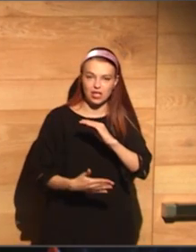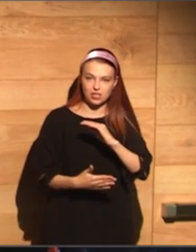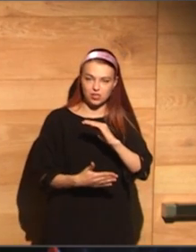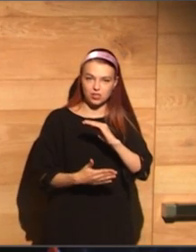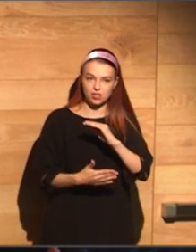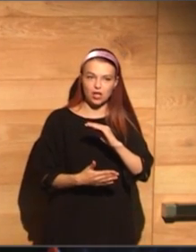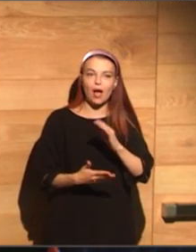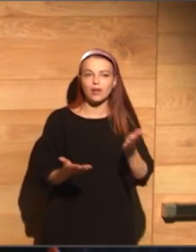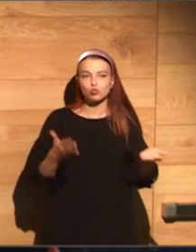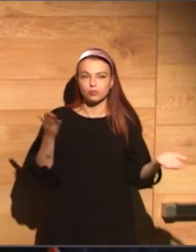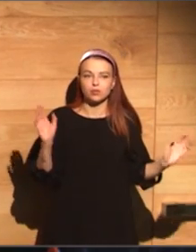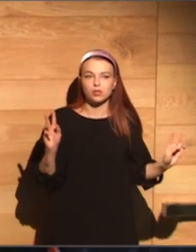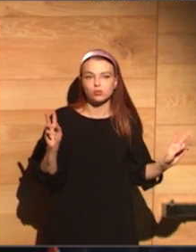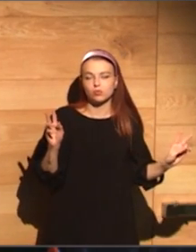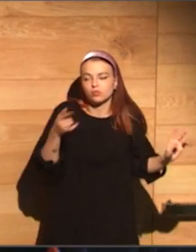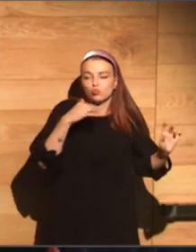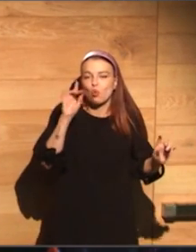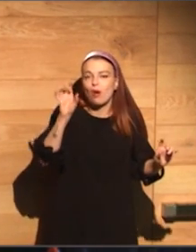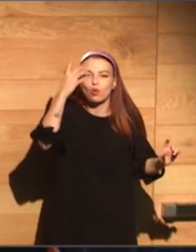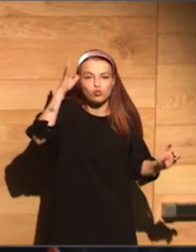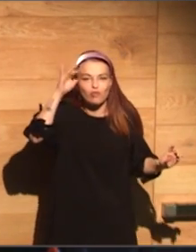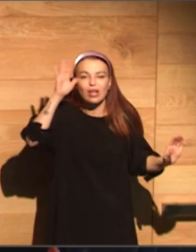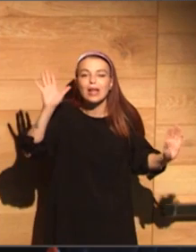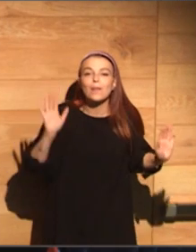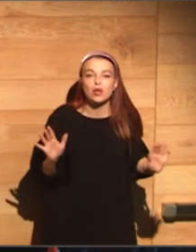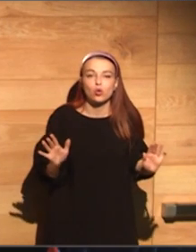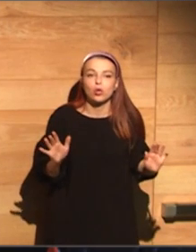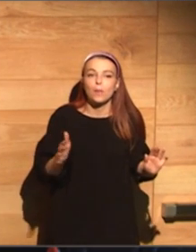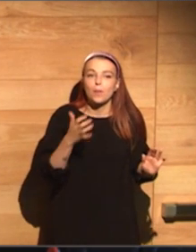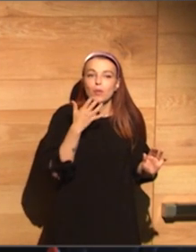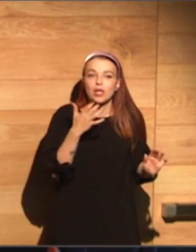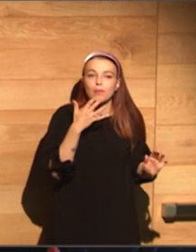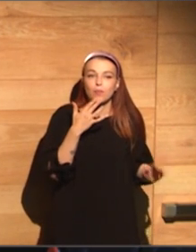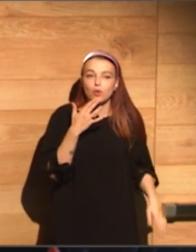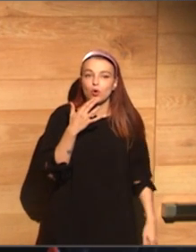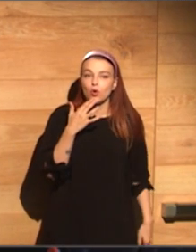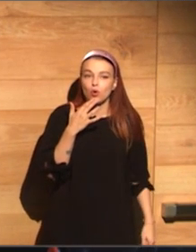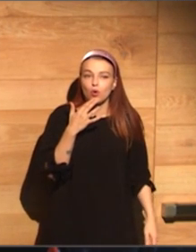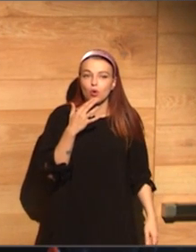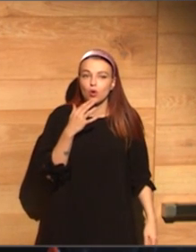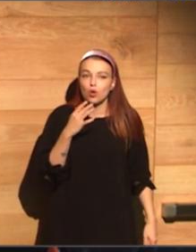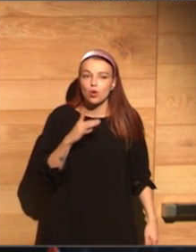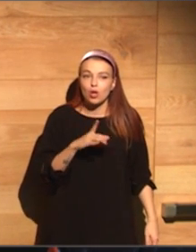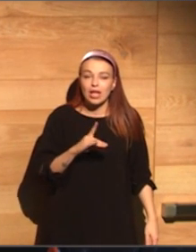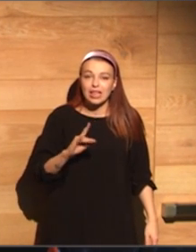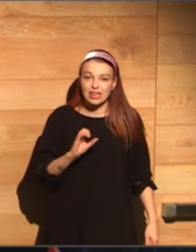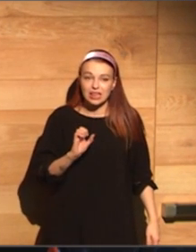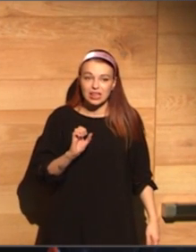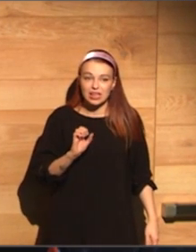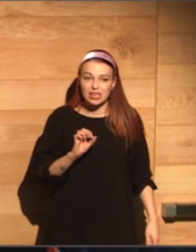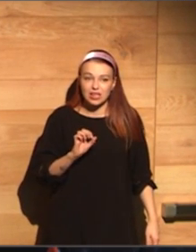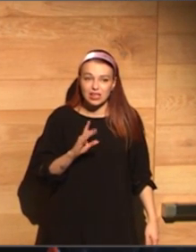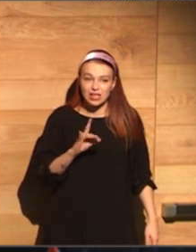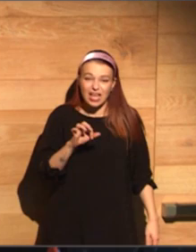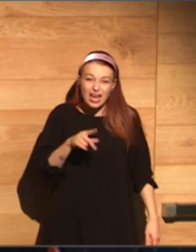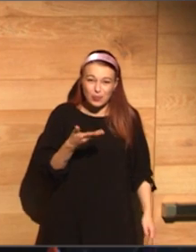Esto es una butada. Evidentemente esto es una ocurrencia. Claro. Pero, por ejemplo, cuando Buñuel en Viridiana tenía pensado que acabar la historia con un